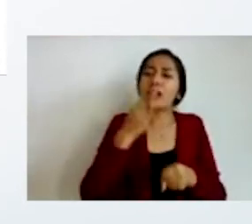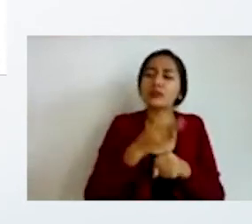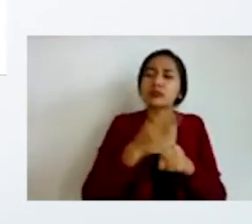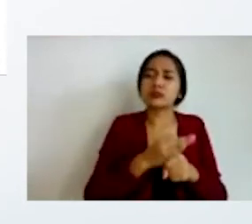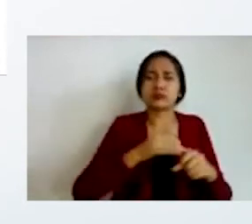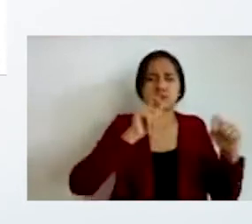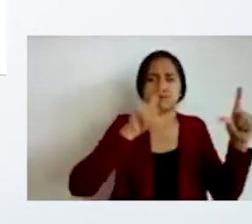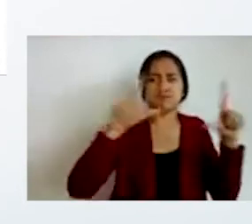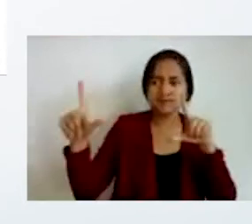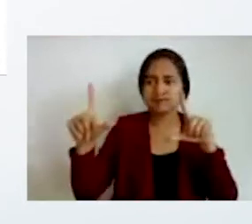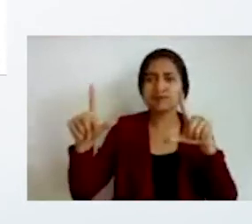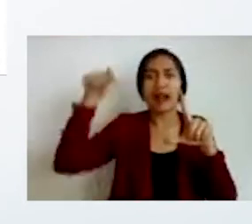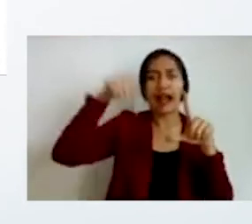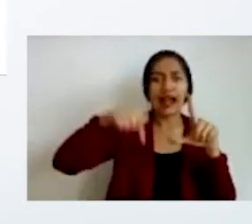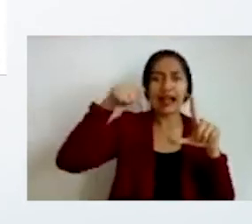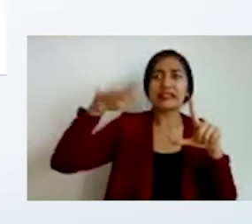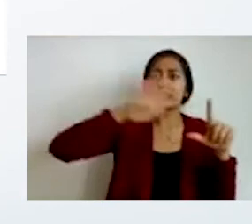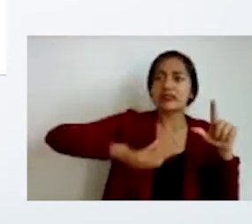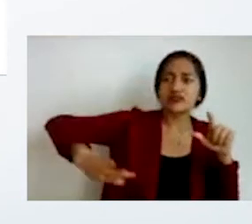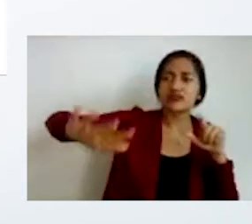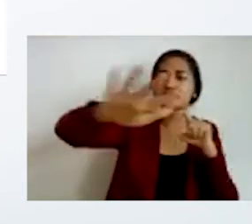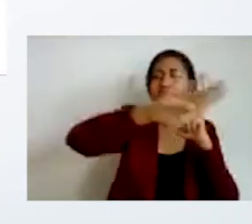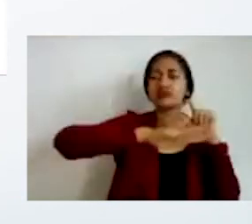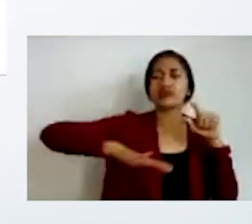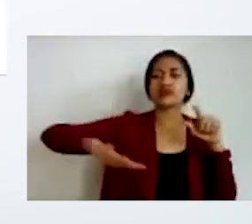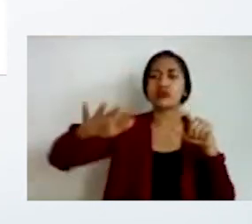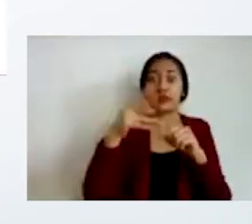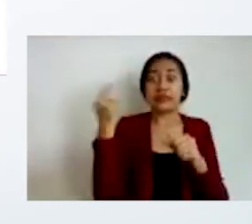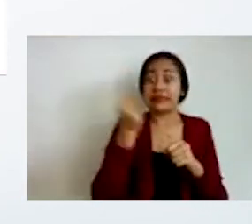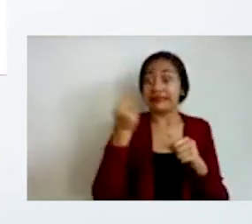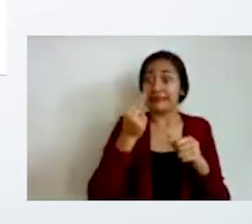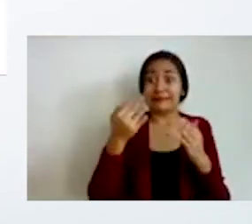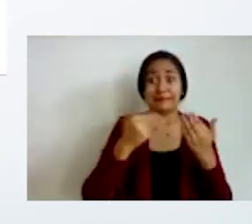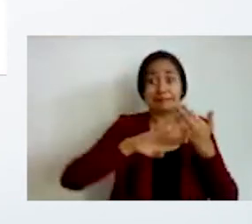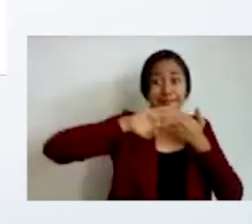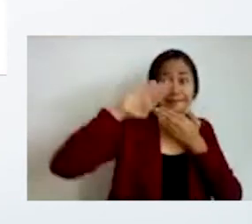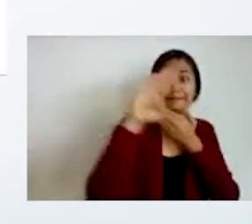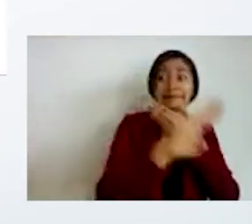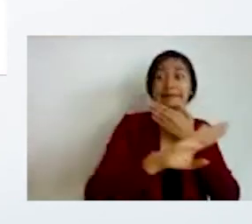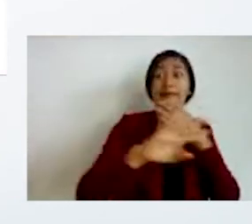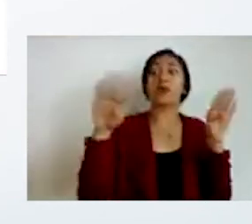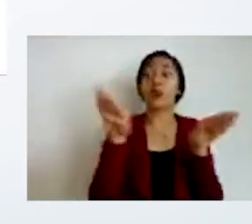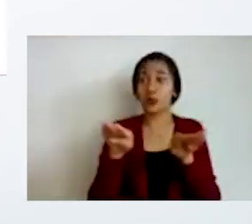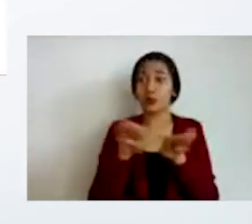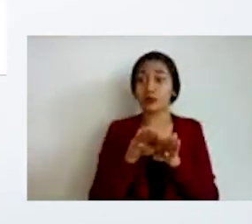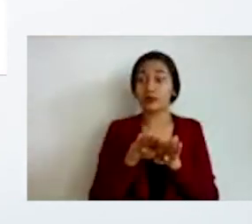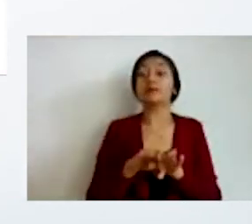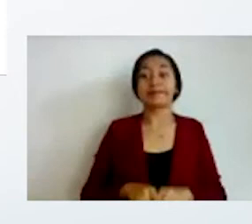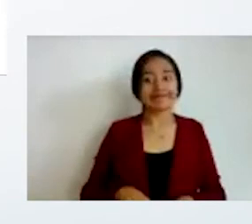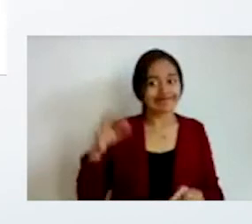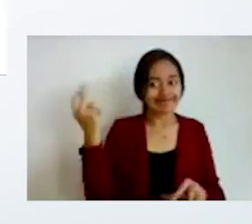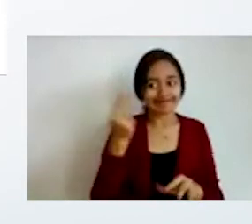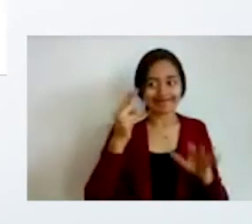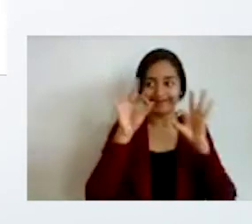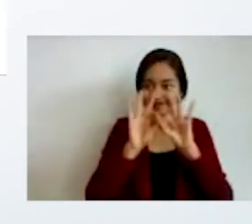a través de la prevención? Bueno, la más importante es evitar el contacto persona con persona, el